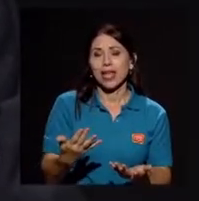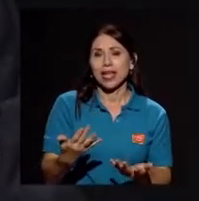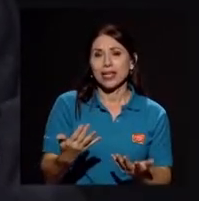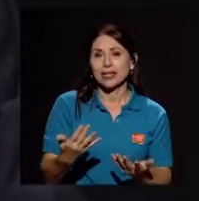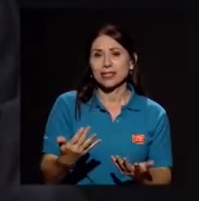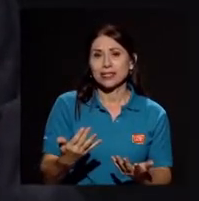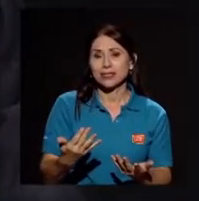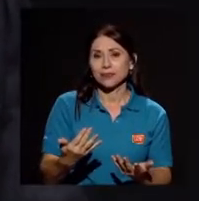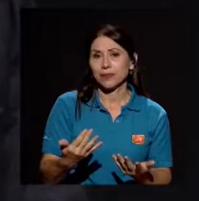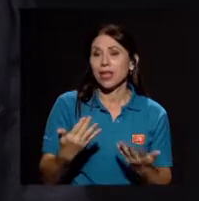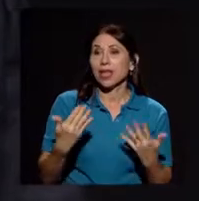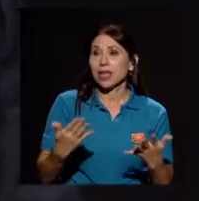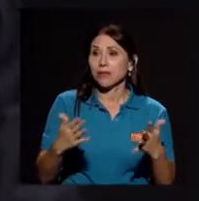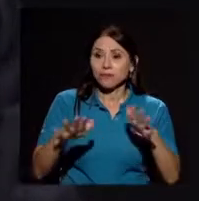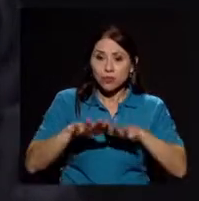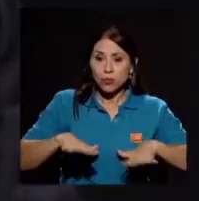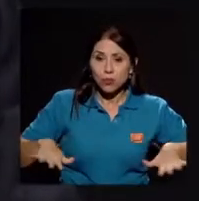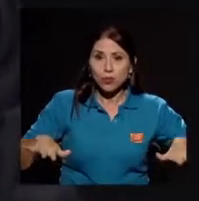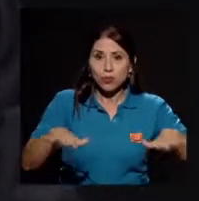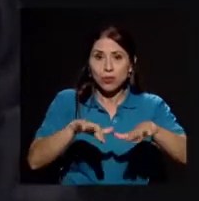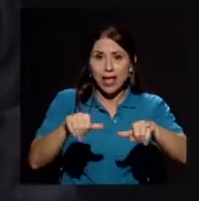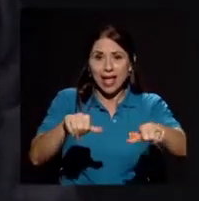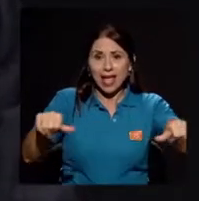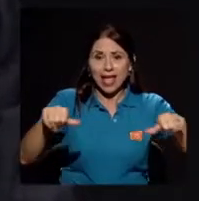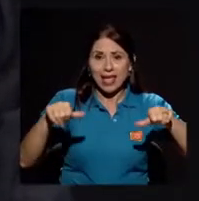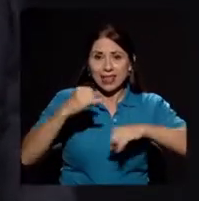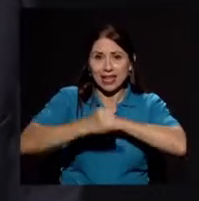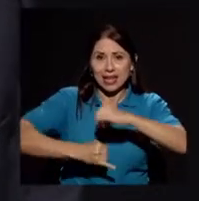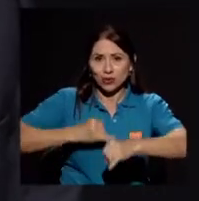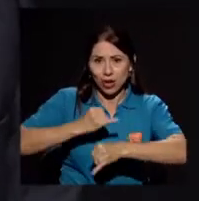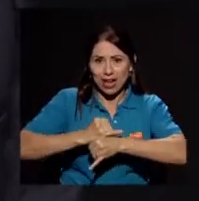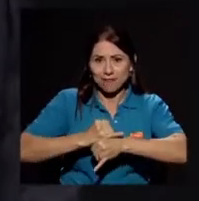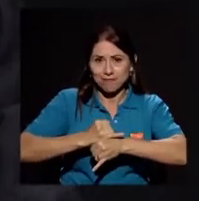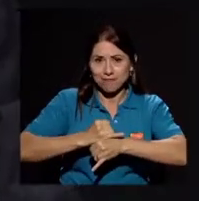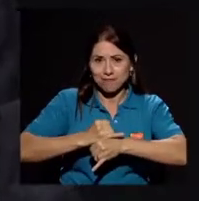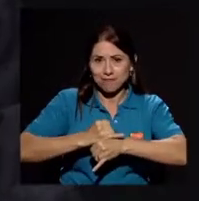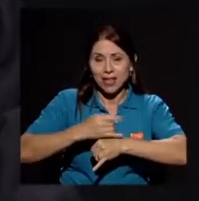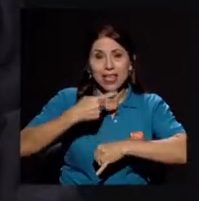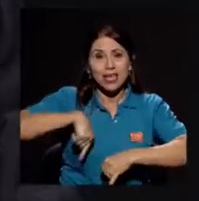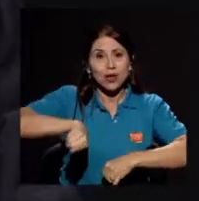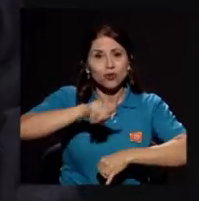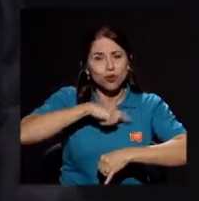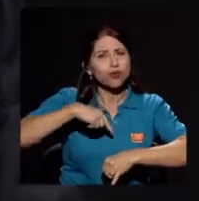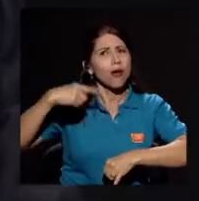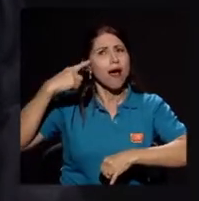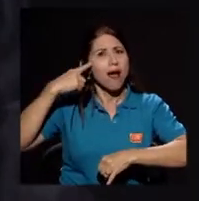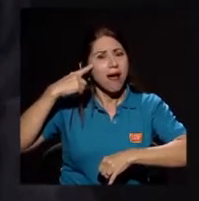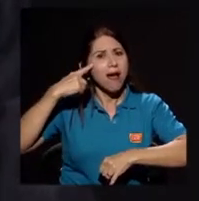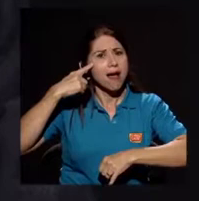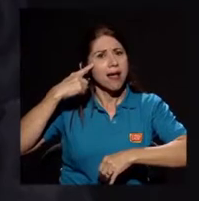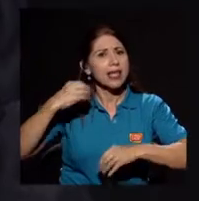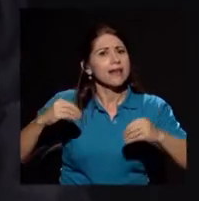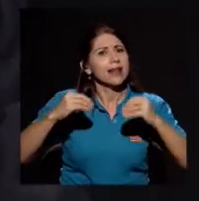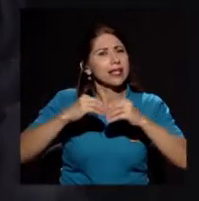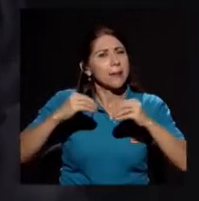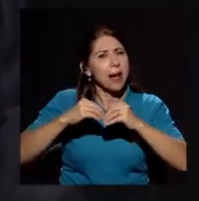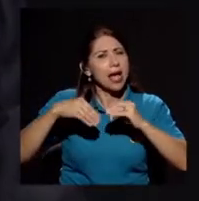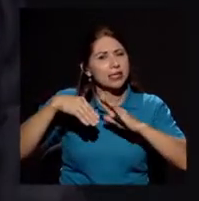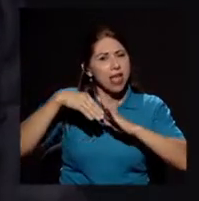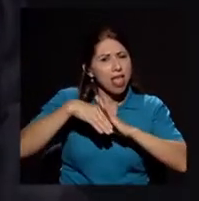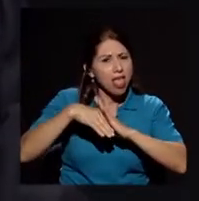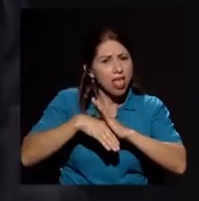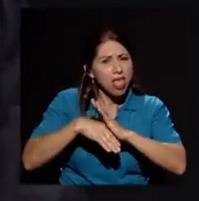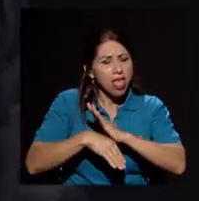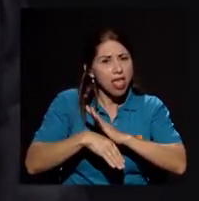el hecho de que el entorno internacional que en algún momento preveíamos que iba a estar más con mayor deterioro íbamos a mayor